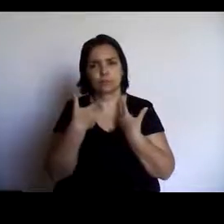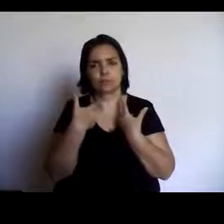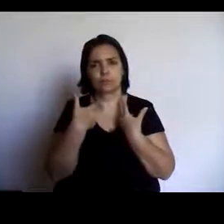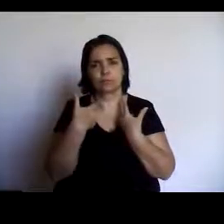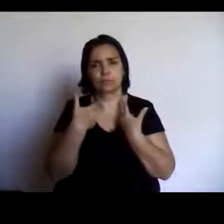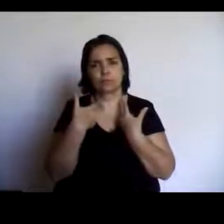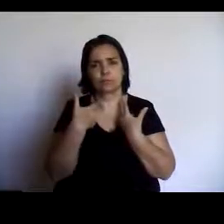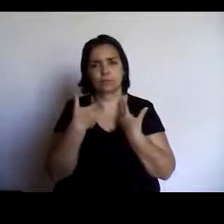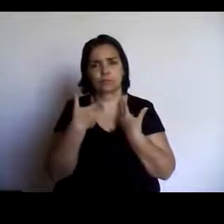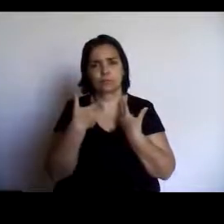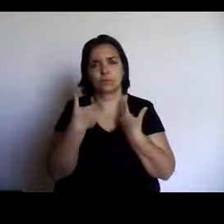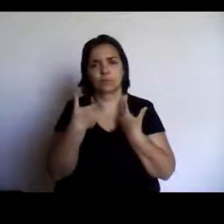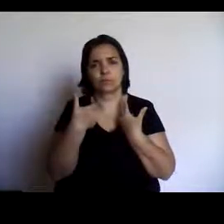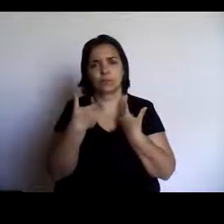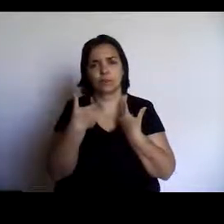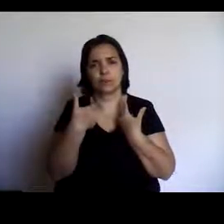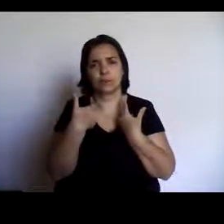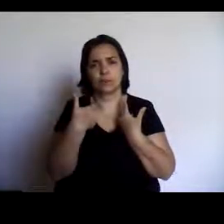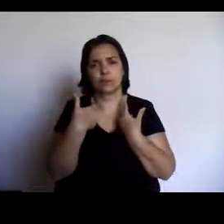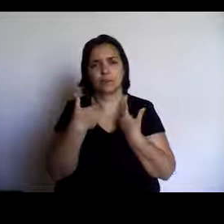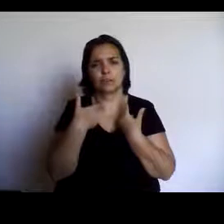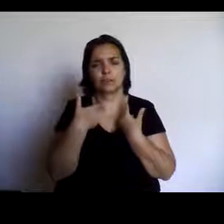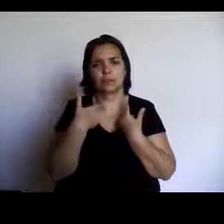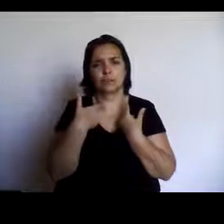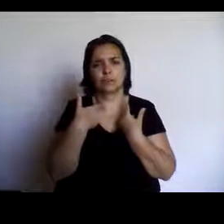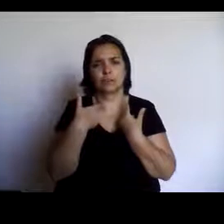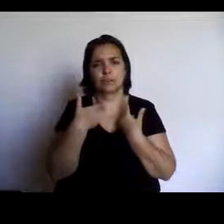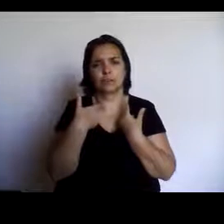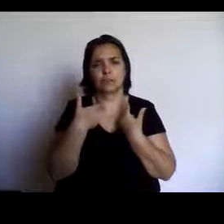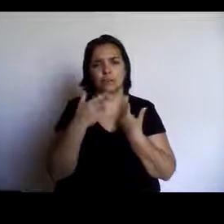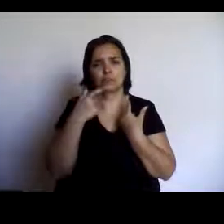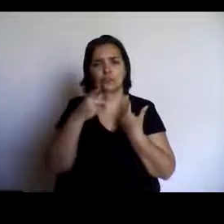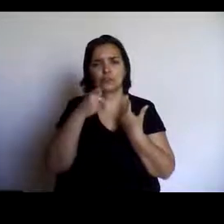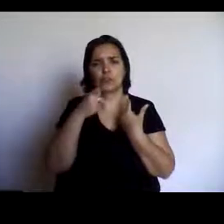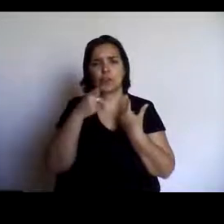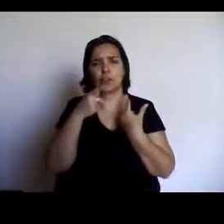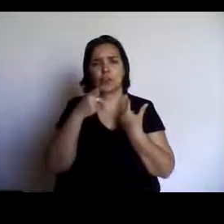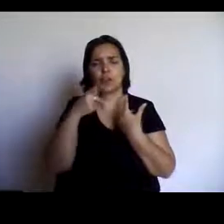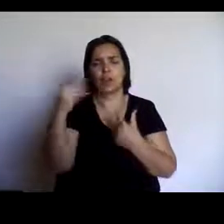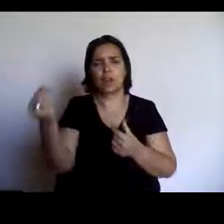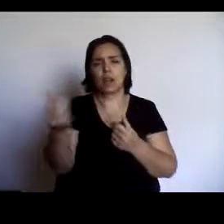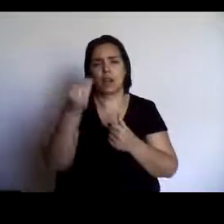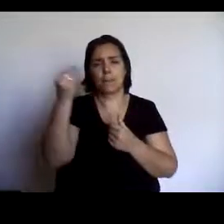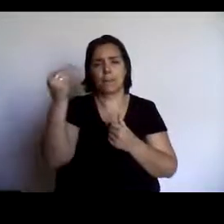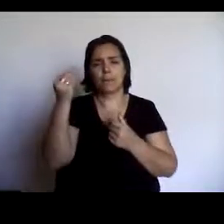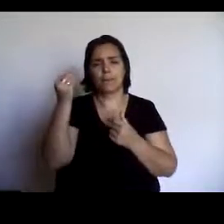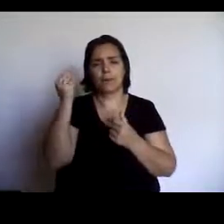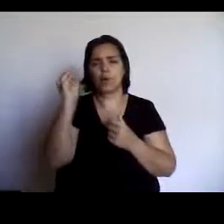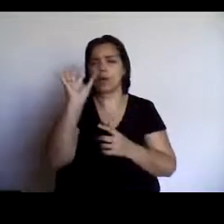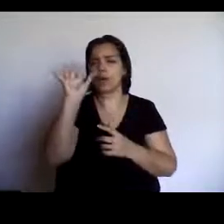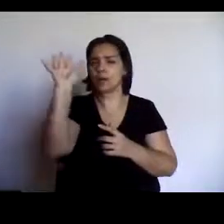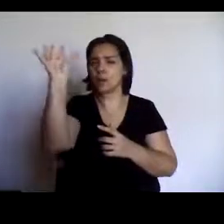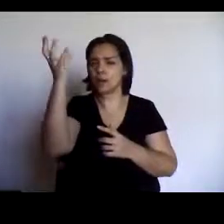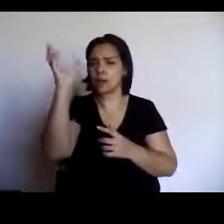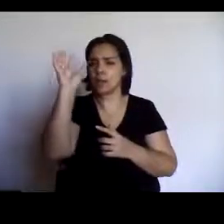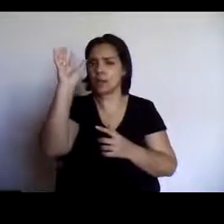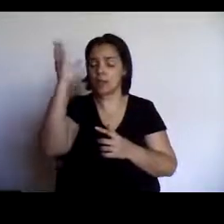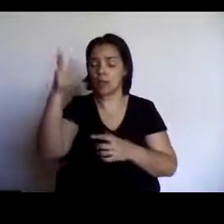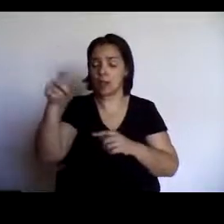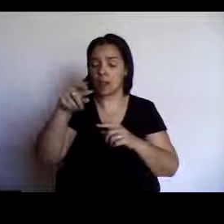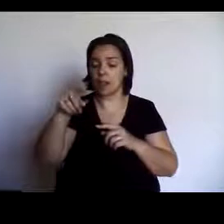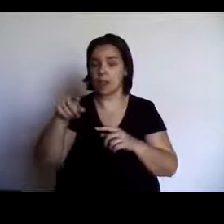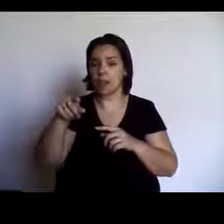unos coadyuvantes en la mejora del ambiente, ¿no? Porque al final es el medio rural es